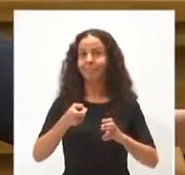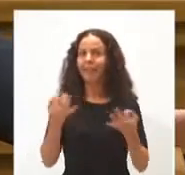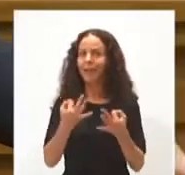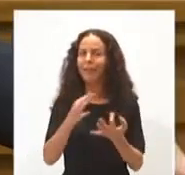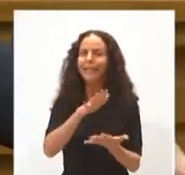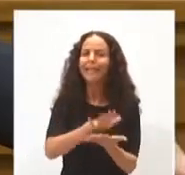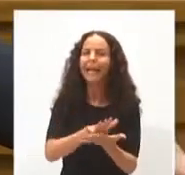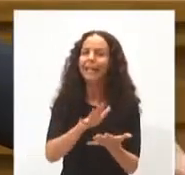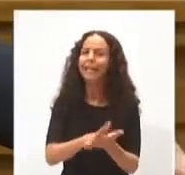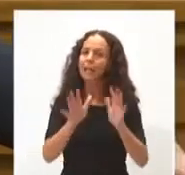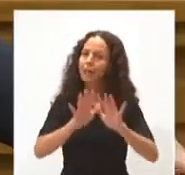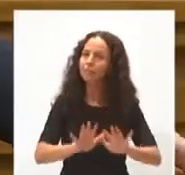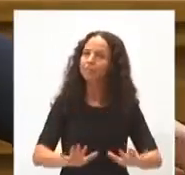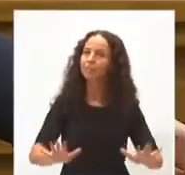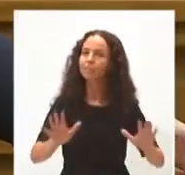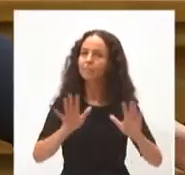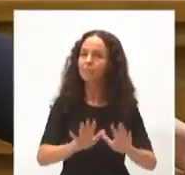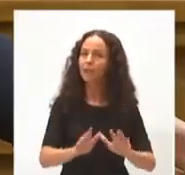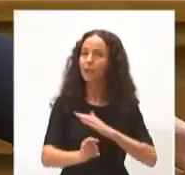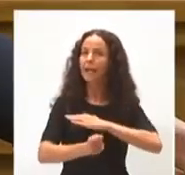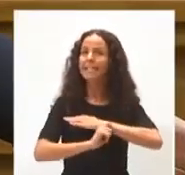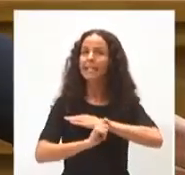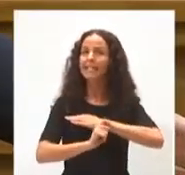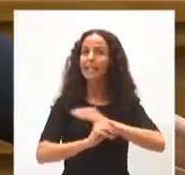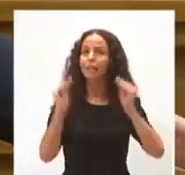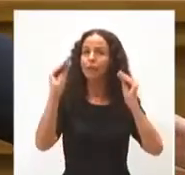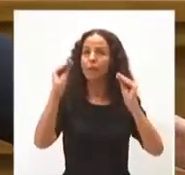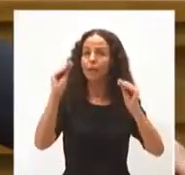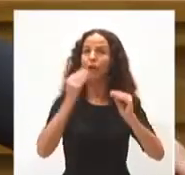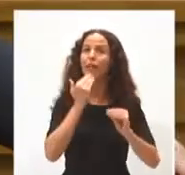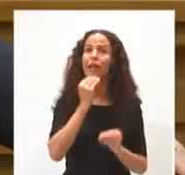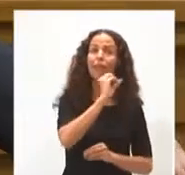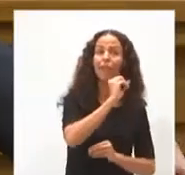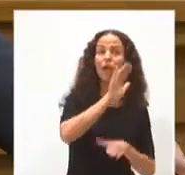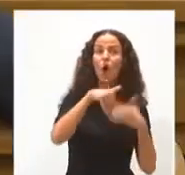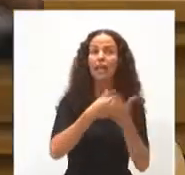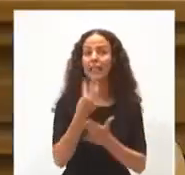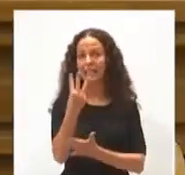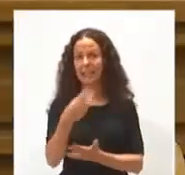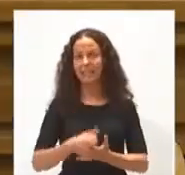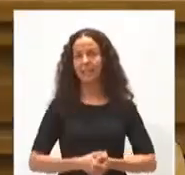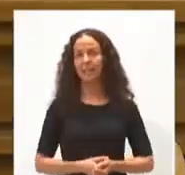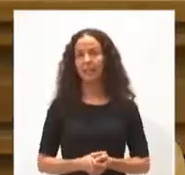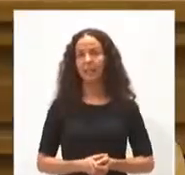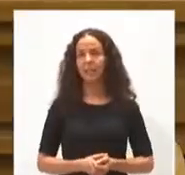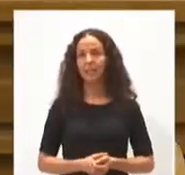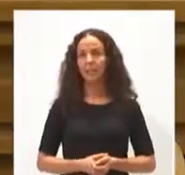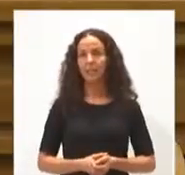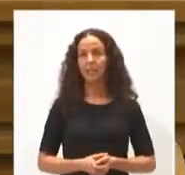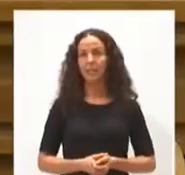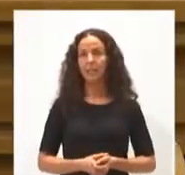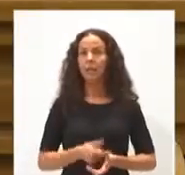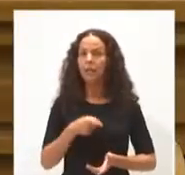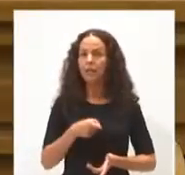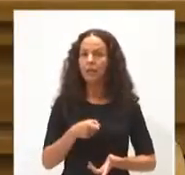y serena que es la estrategia de formación de 03 años aquí desde luego no voy a admitir bajo